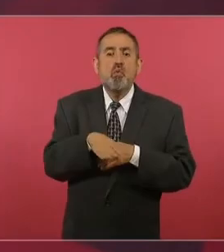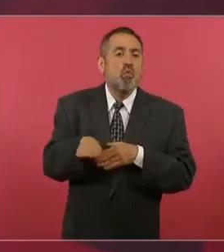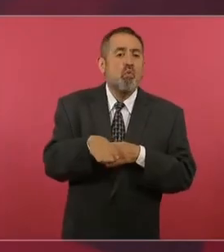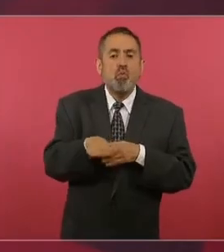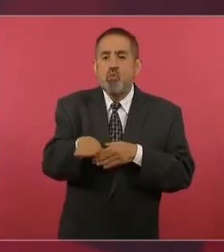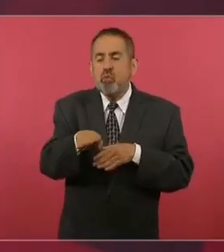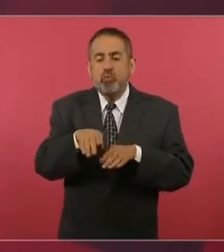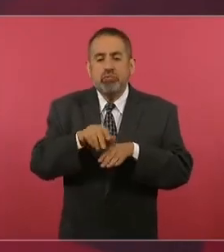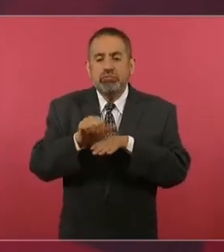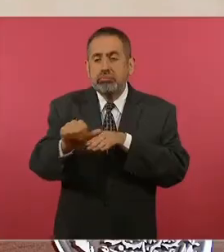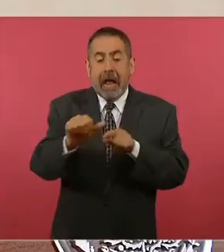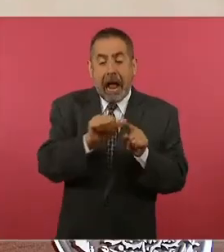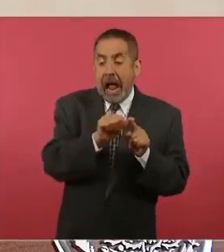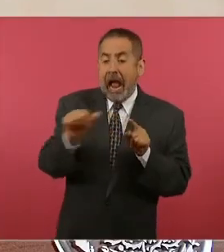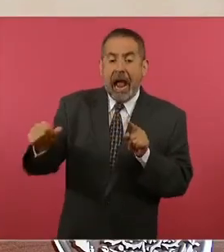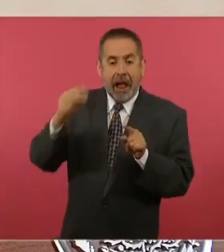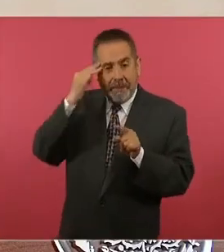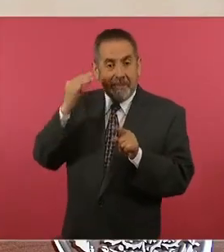a Mérida.